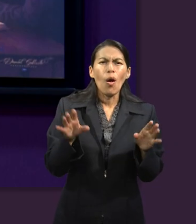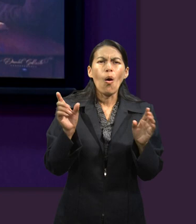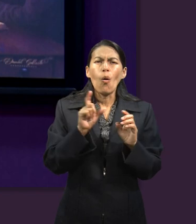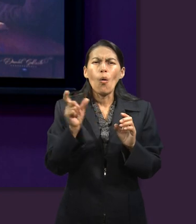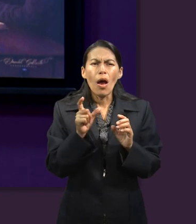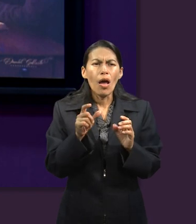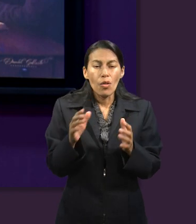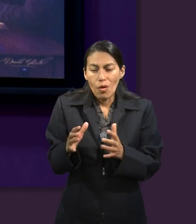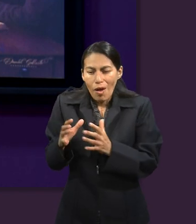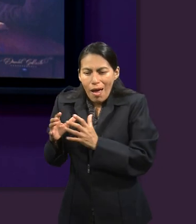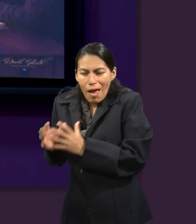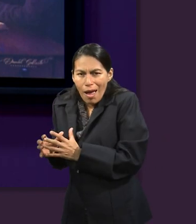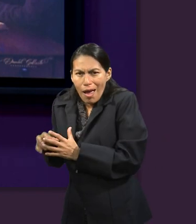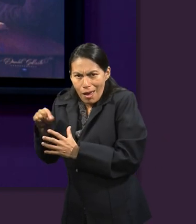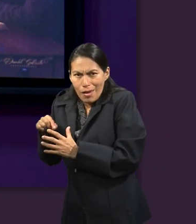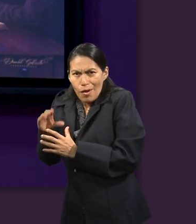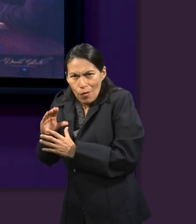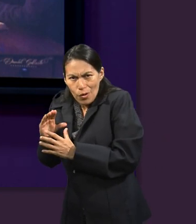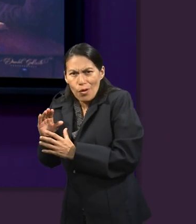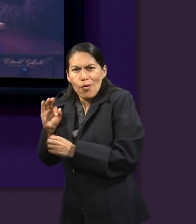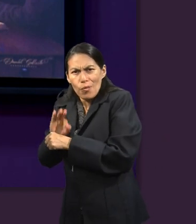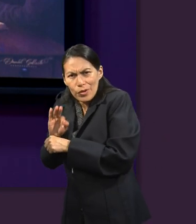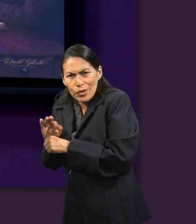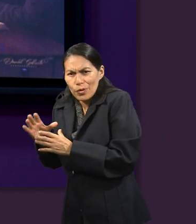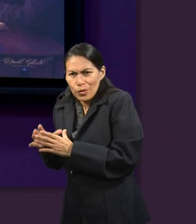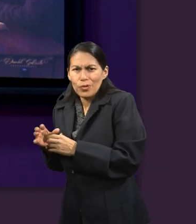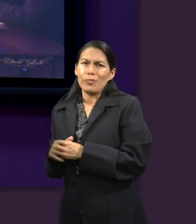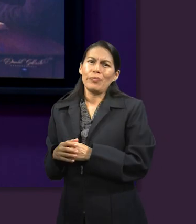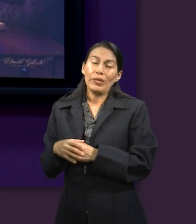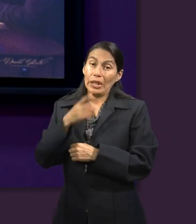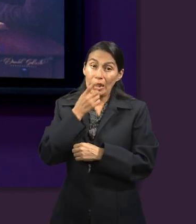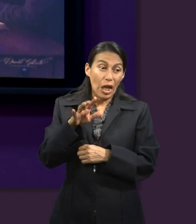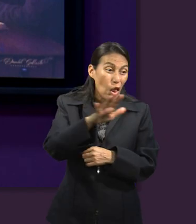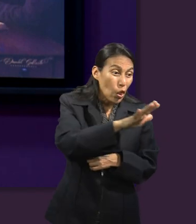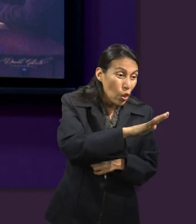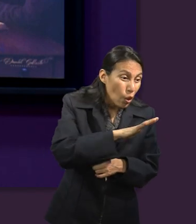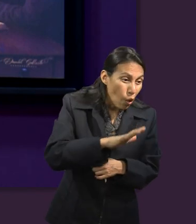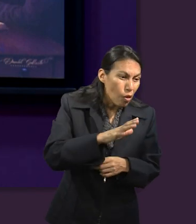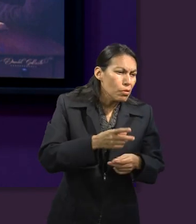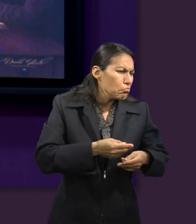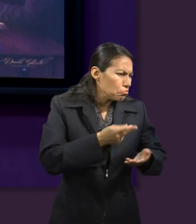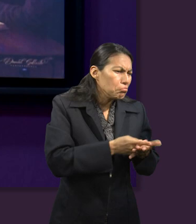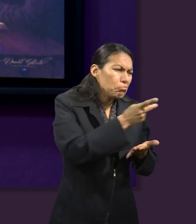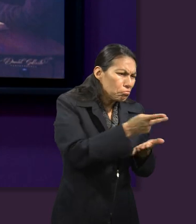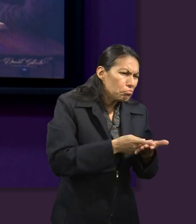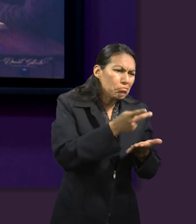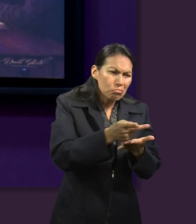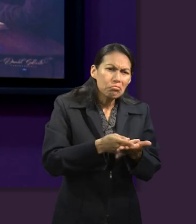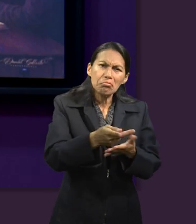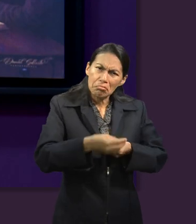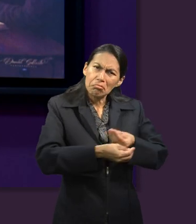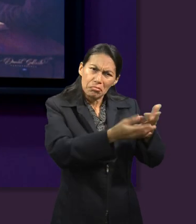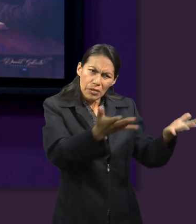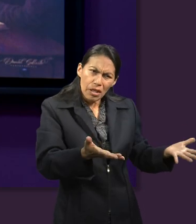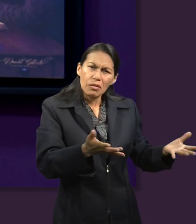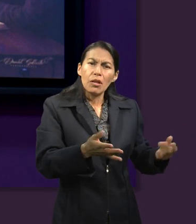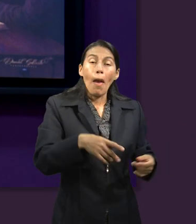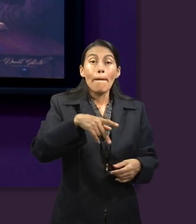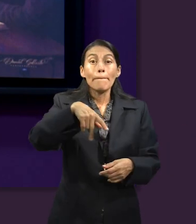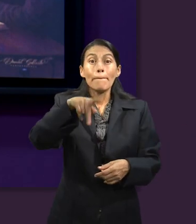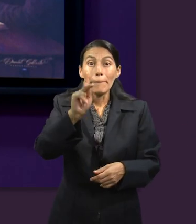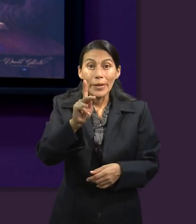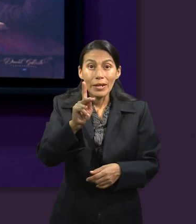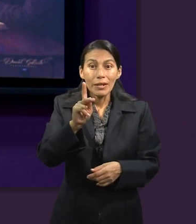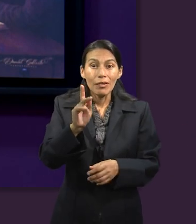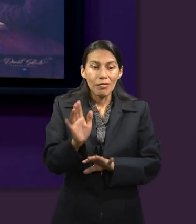sobre estarlo apartado en que fue cuidados en cuanto a sus bienes también la biblia menciona que después dejó todo y zach o sea le dio regalos a